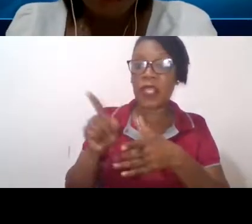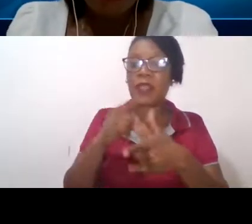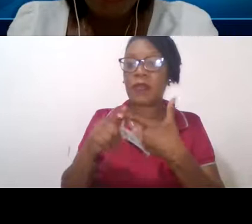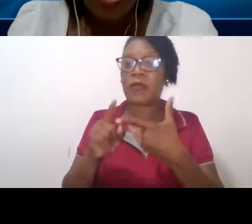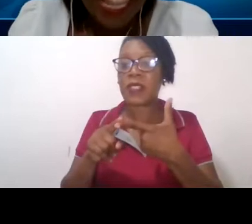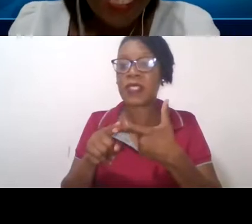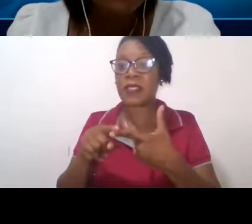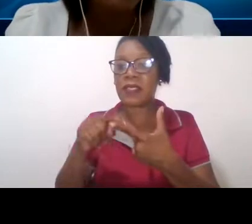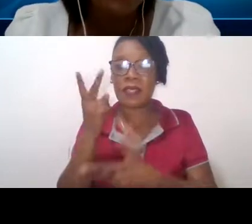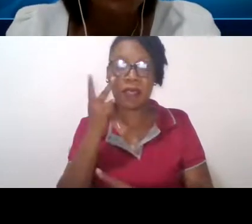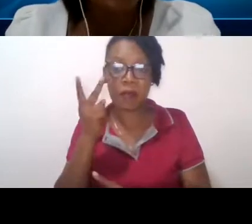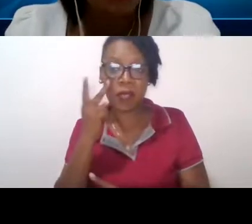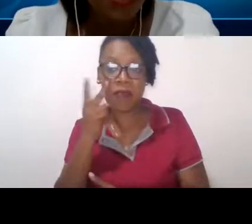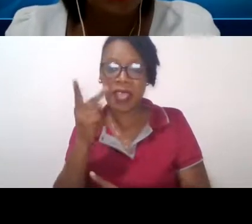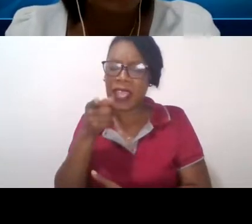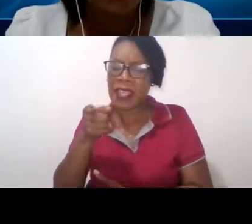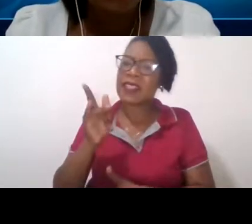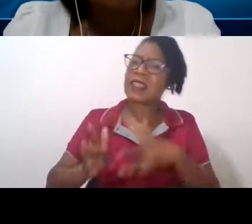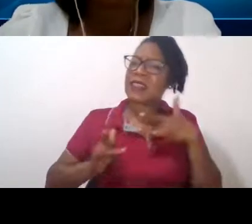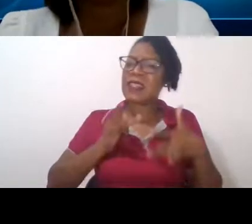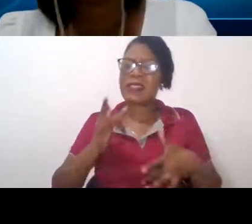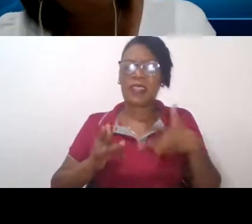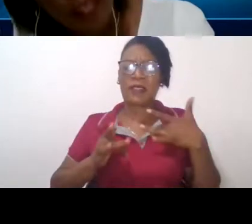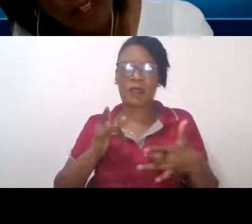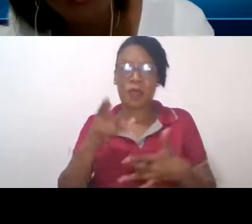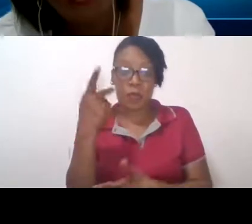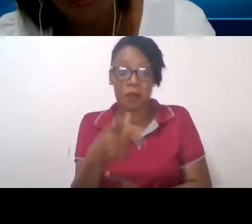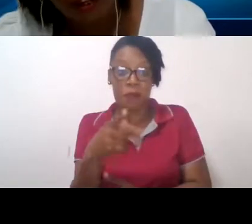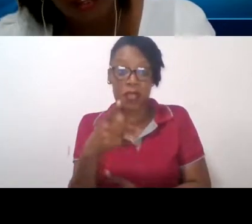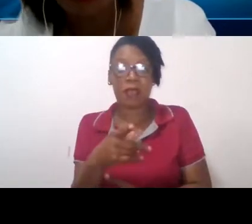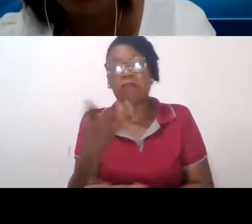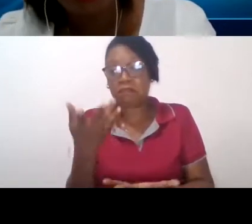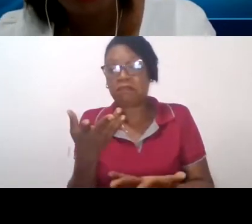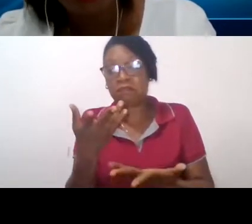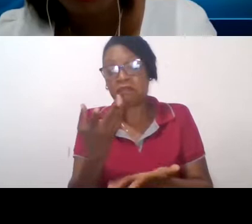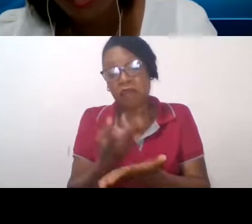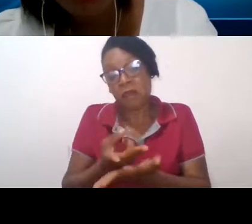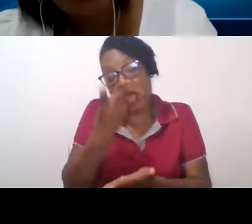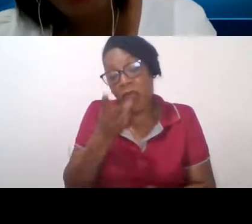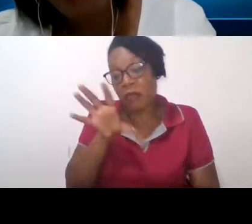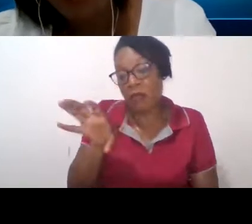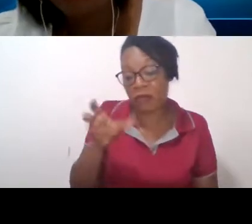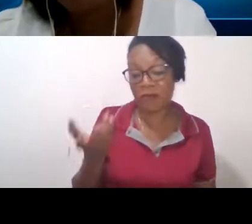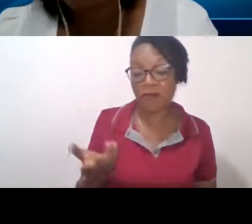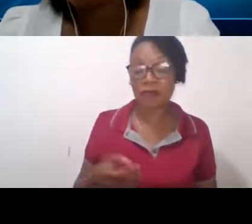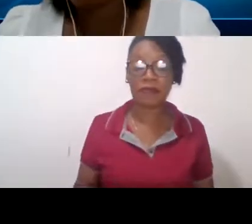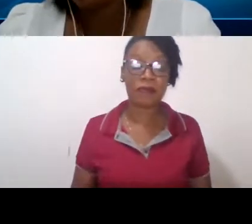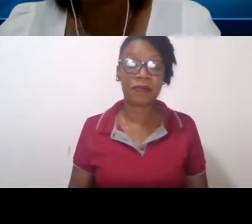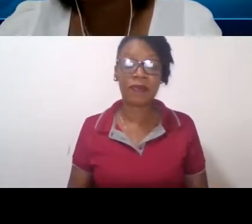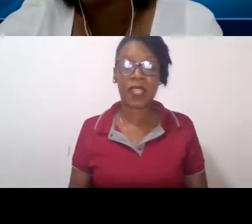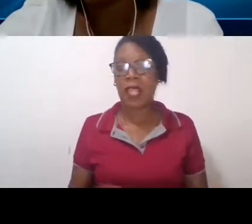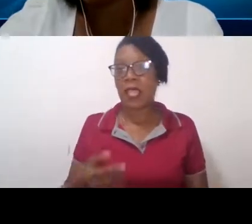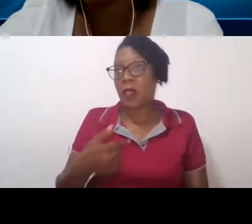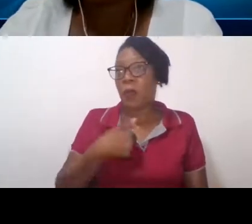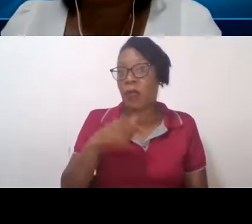que esa sensación de amenaza también es válido en ellos. Tanto como para mí es